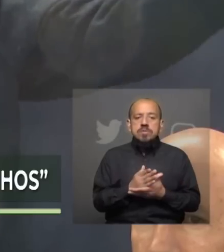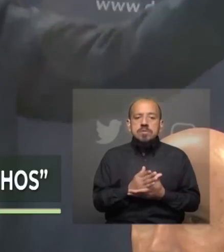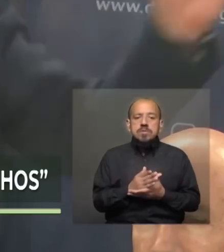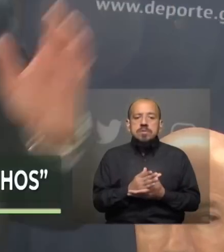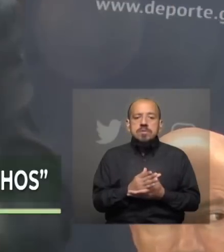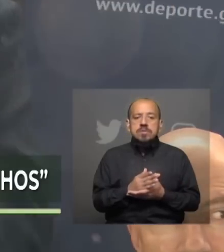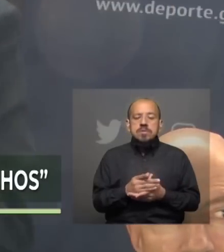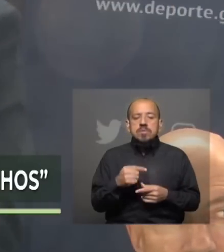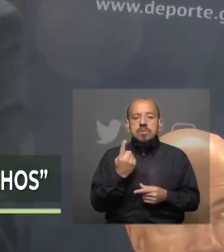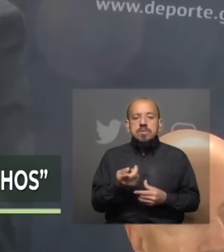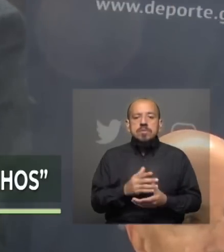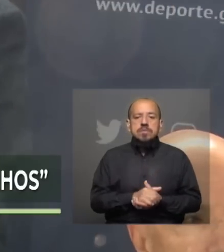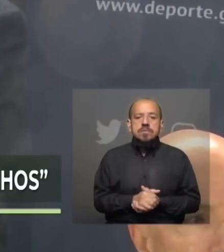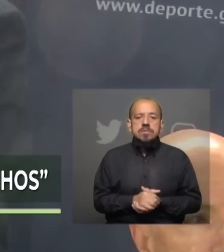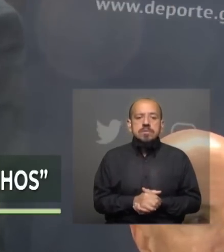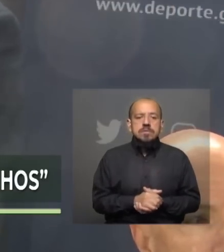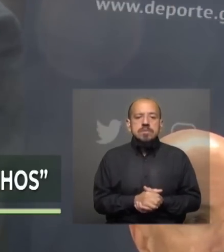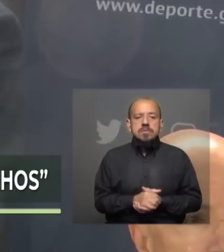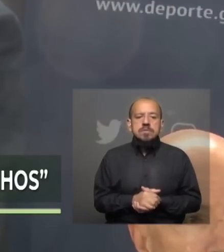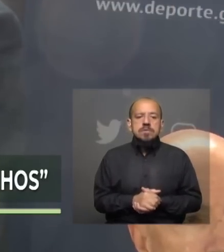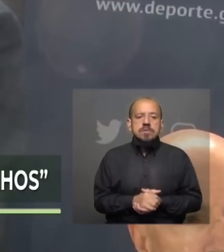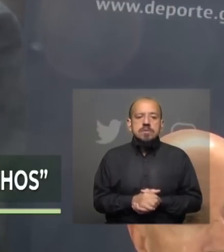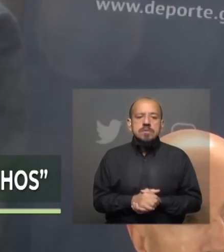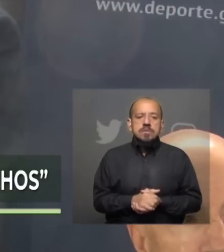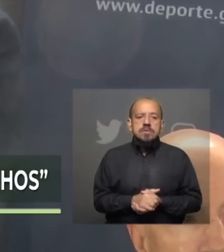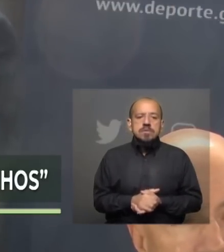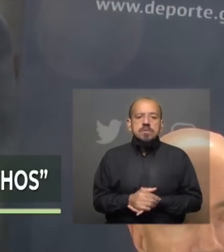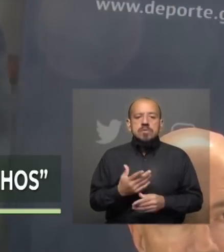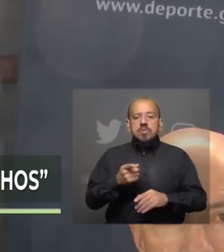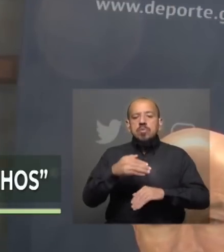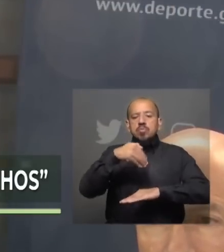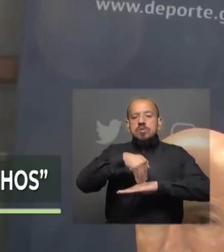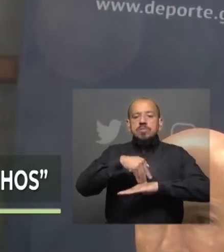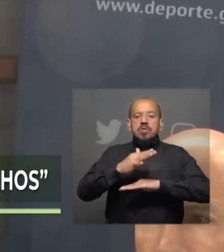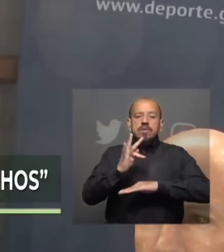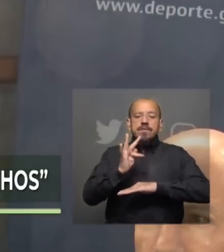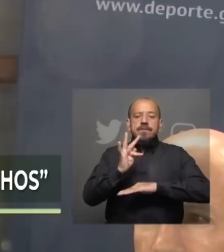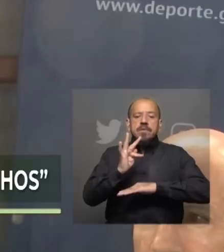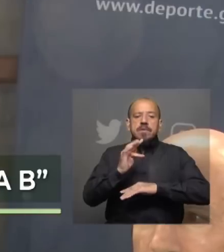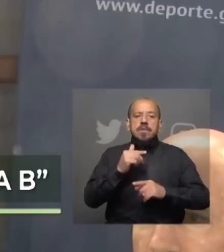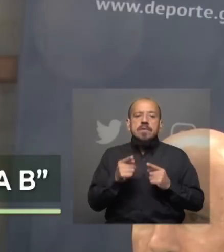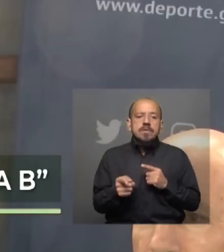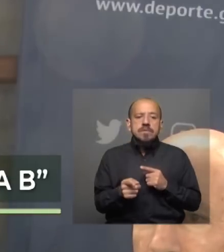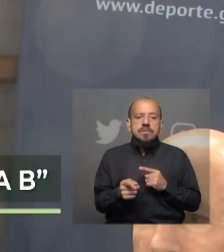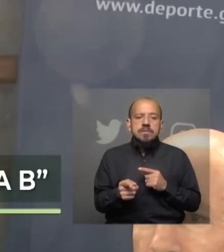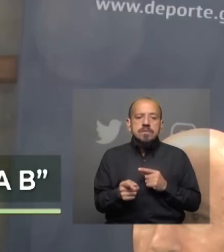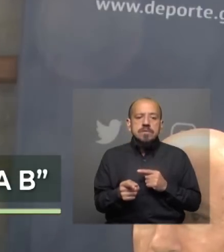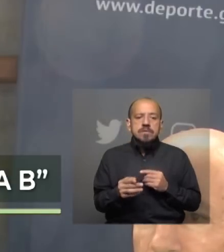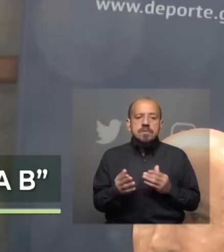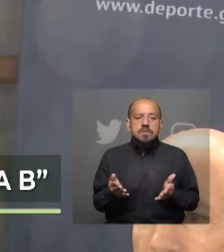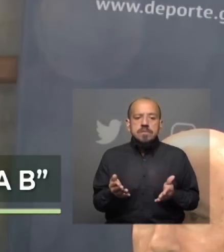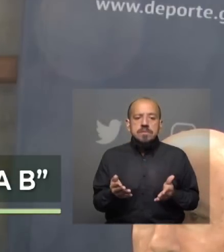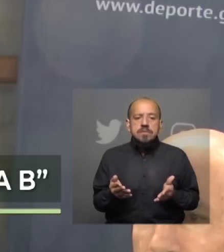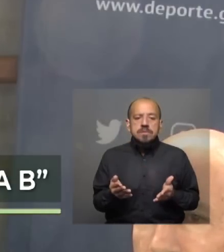de la otra parte y nosotros cuando el municipio F nos transmitió